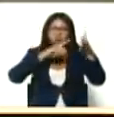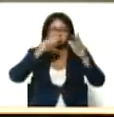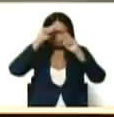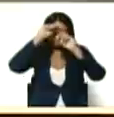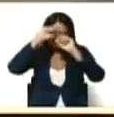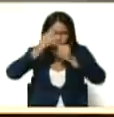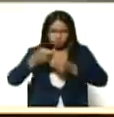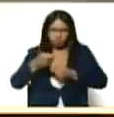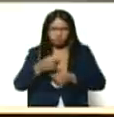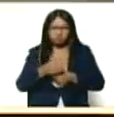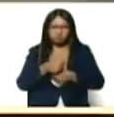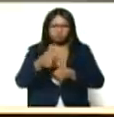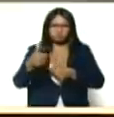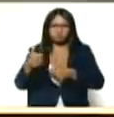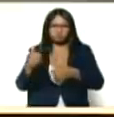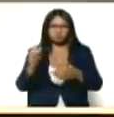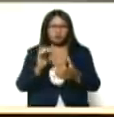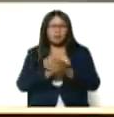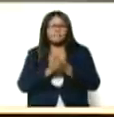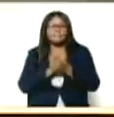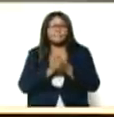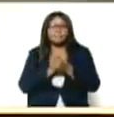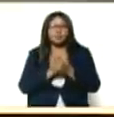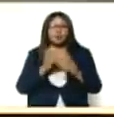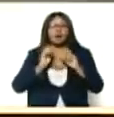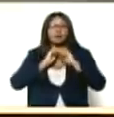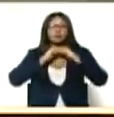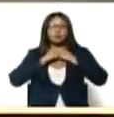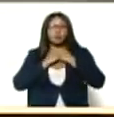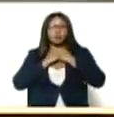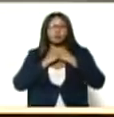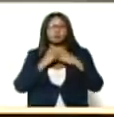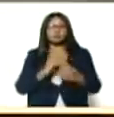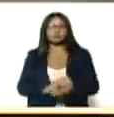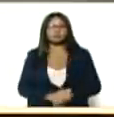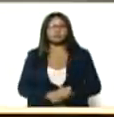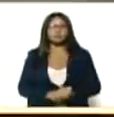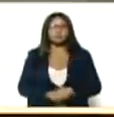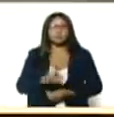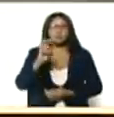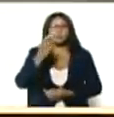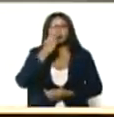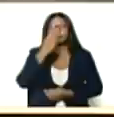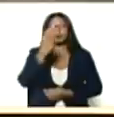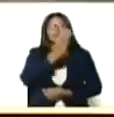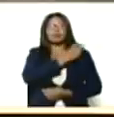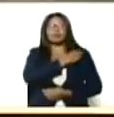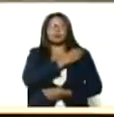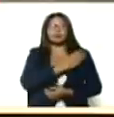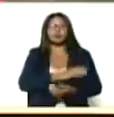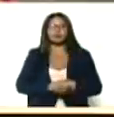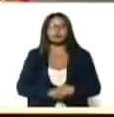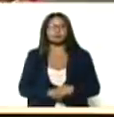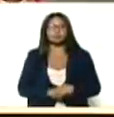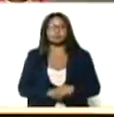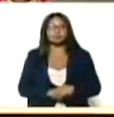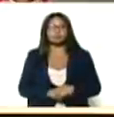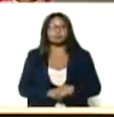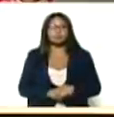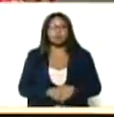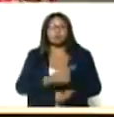a los compañeros Aristóbulo Isturiz y Jorge Luis García Carneiro, que